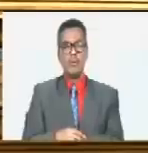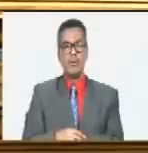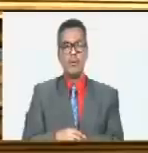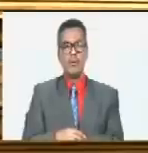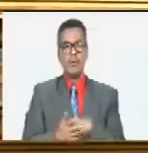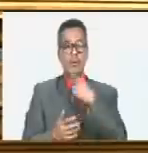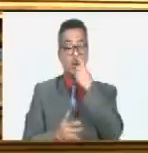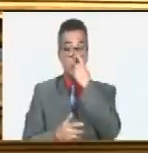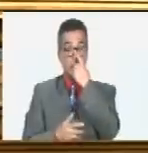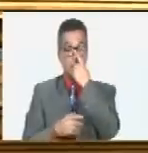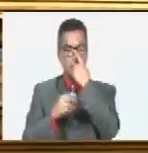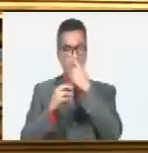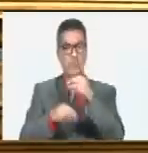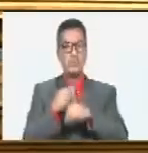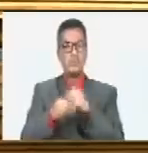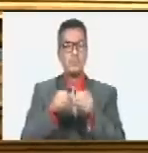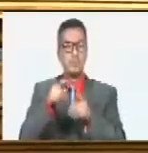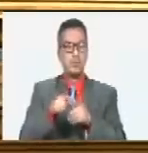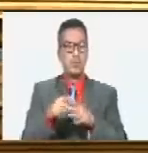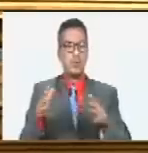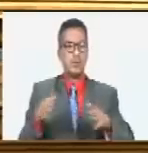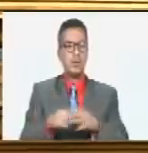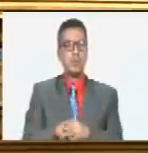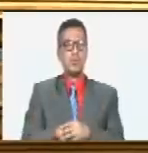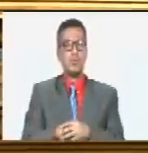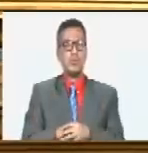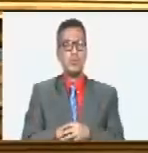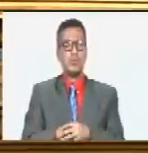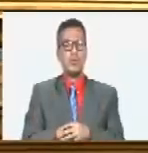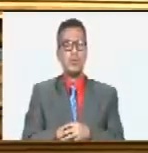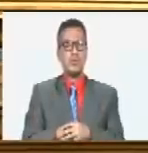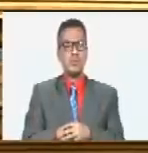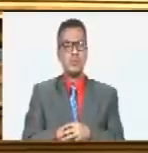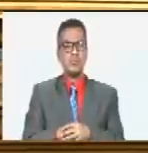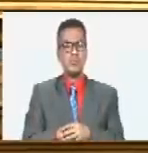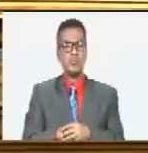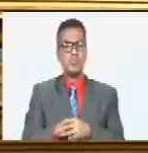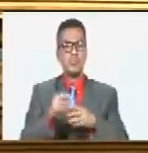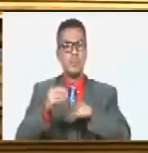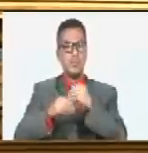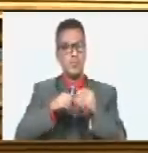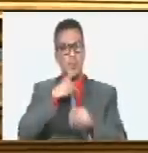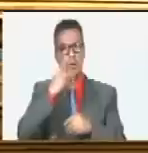estrambótica es el ejercicio de cierta política en Venezuela.